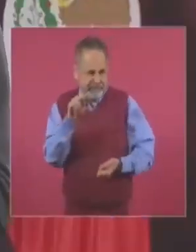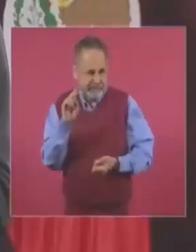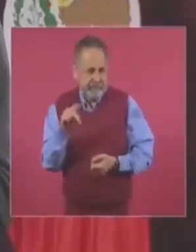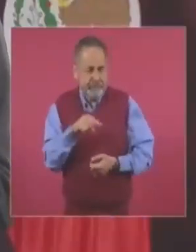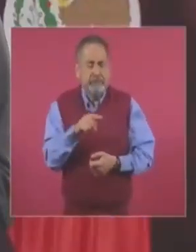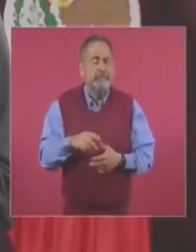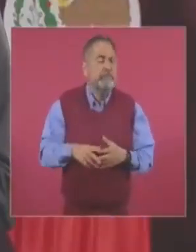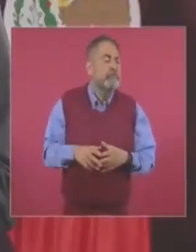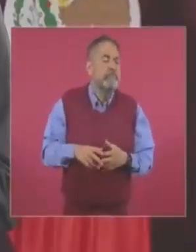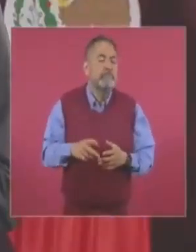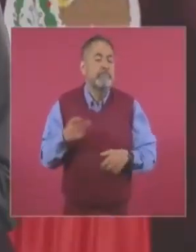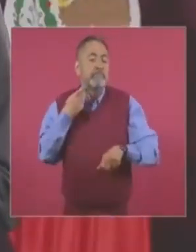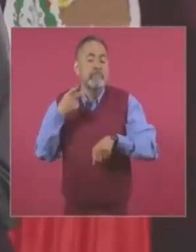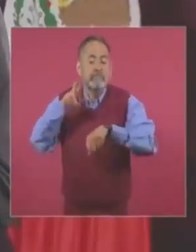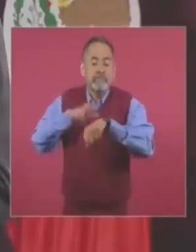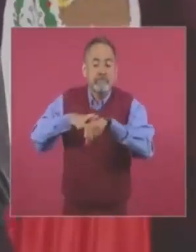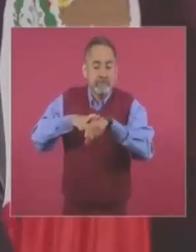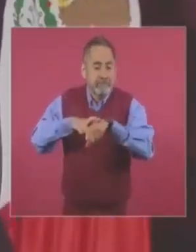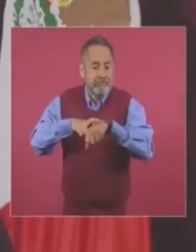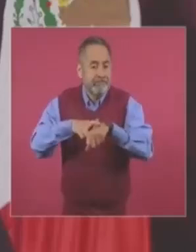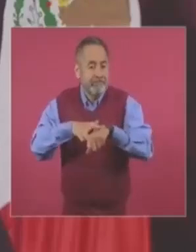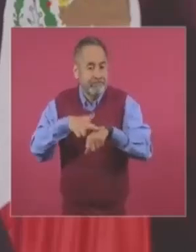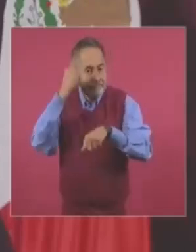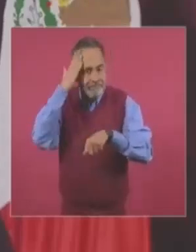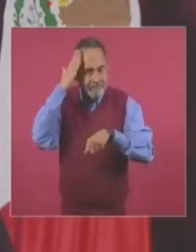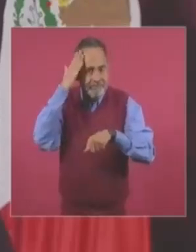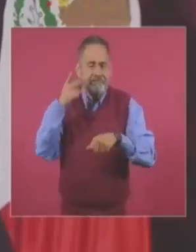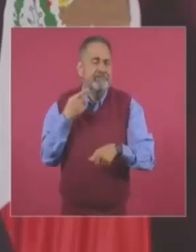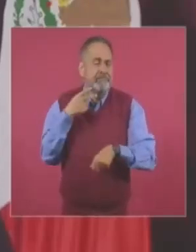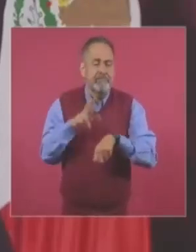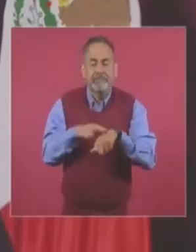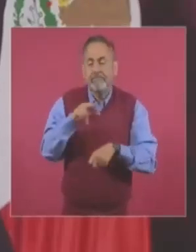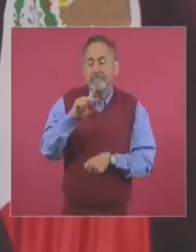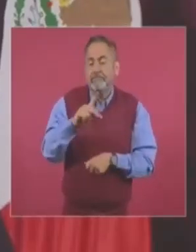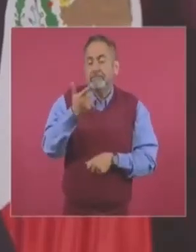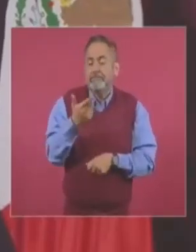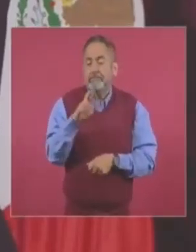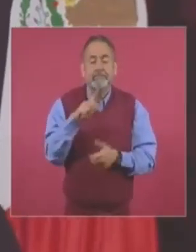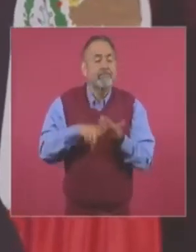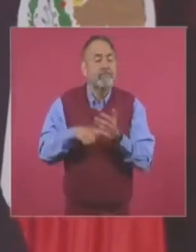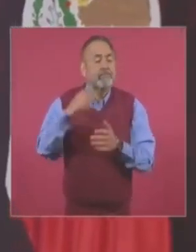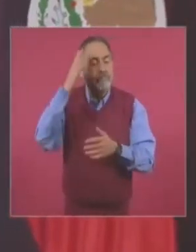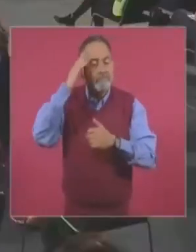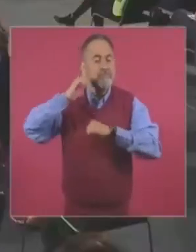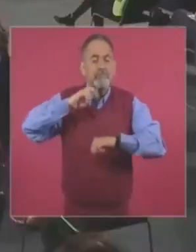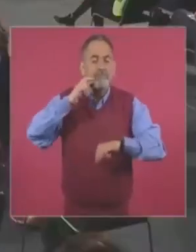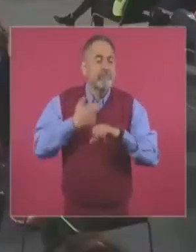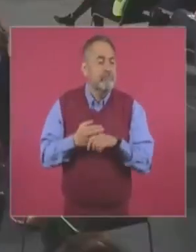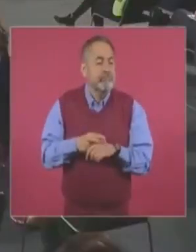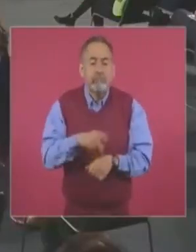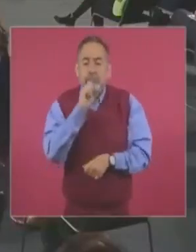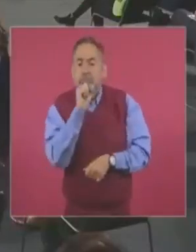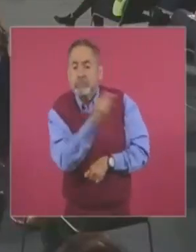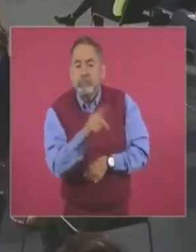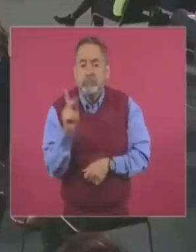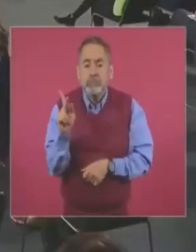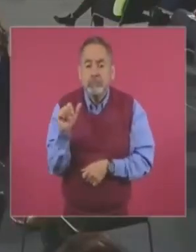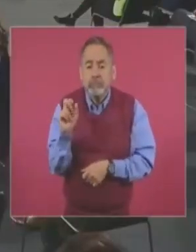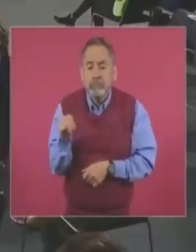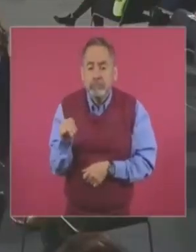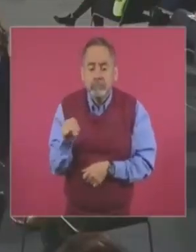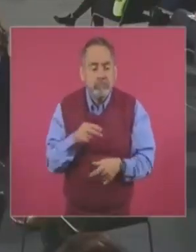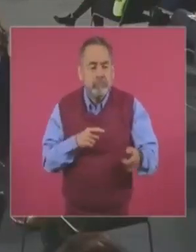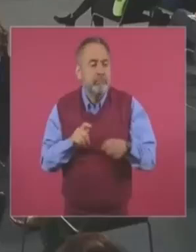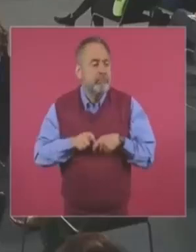esta consonancia que existe en ciertas coyunturas entre los gobiernos de Estados Unidos y Canadá, porque también hay que